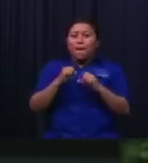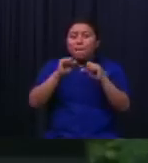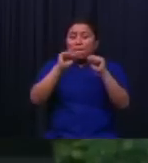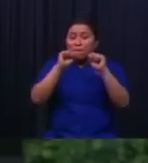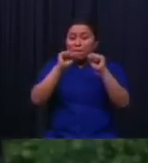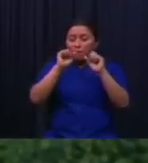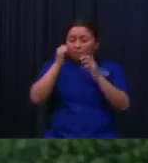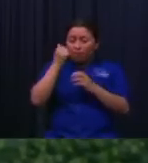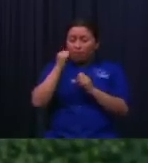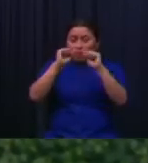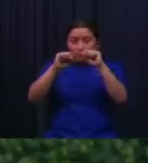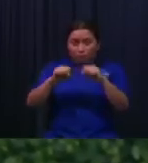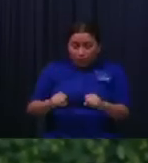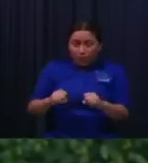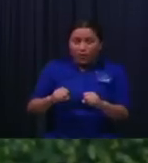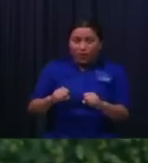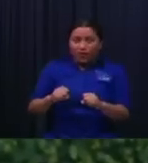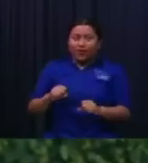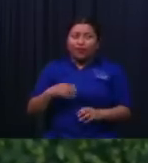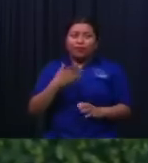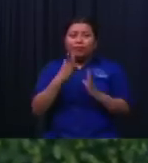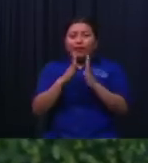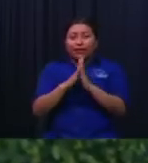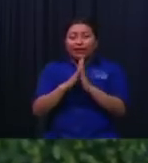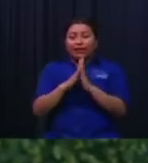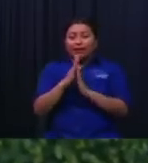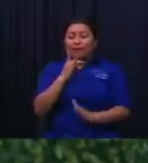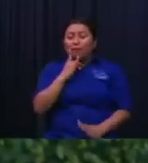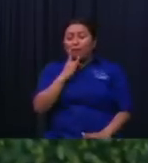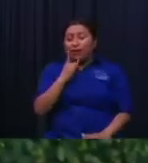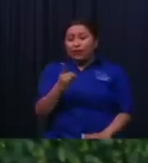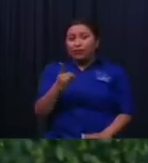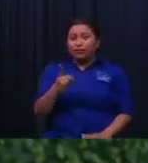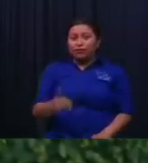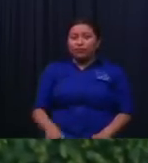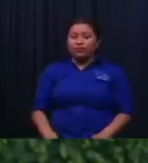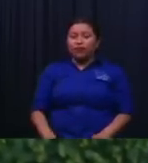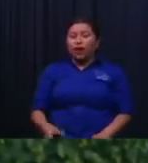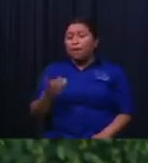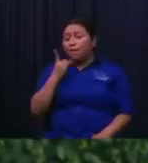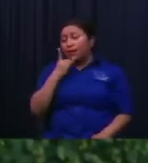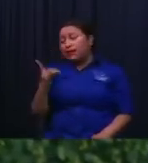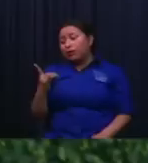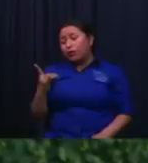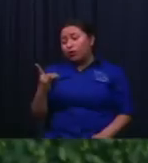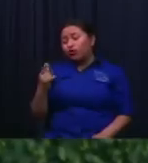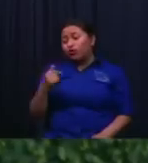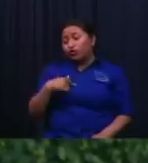¿Por qué será tan difícil? Perdóname, me equivoqué.